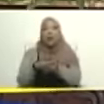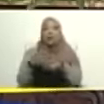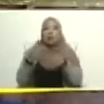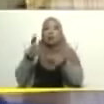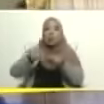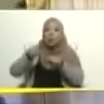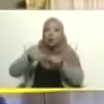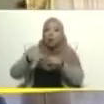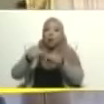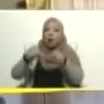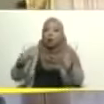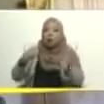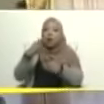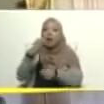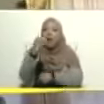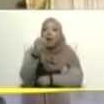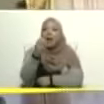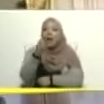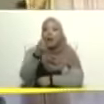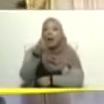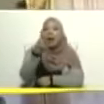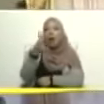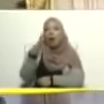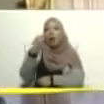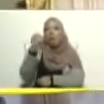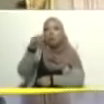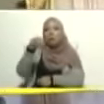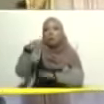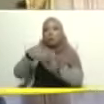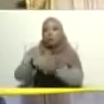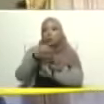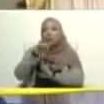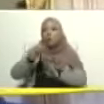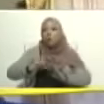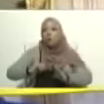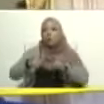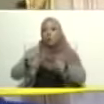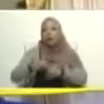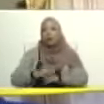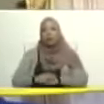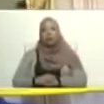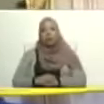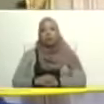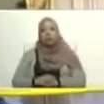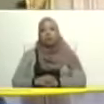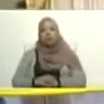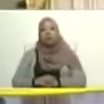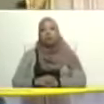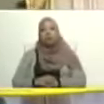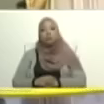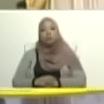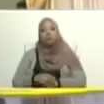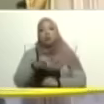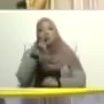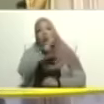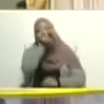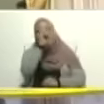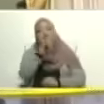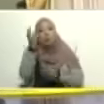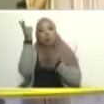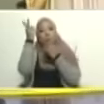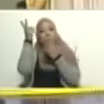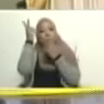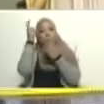que integrar energías limpias, nosotros ya podemos comenzar por allí, desde la Guajira hasta